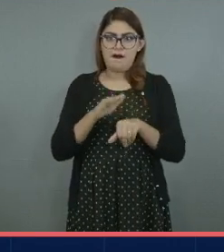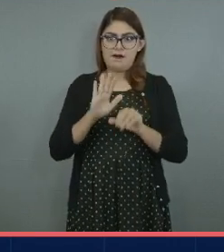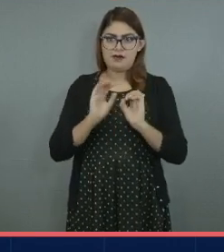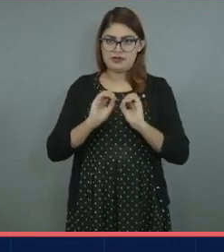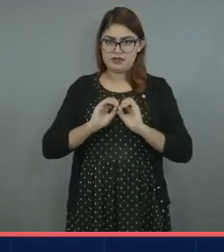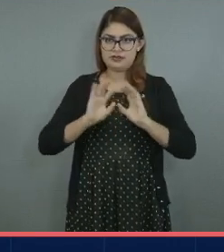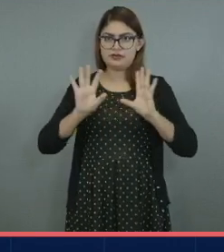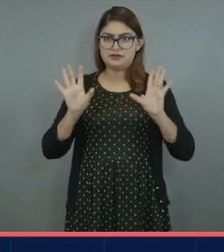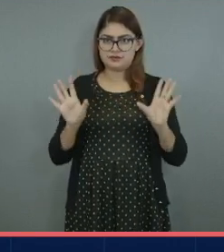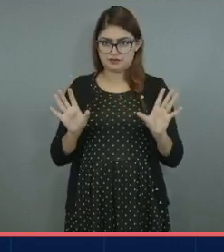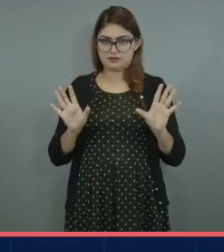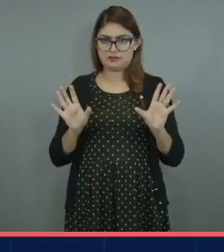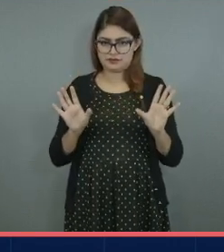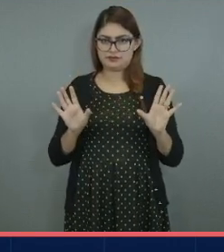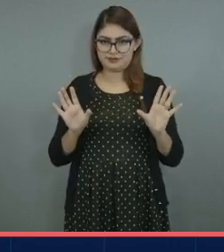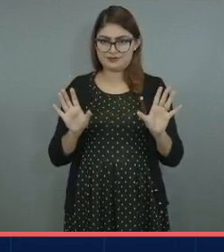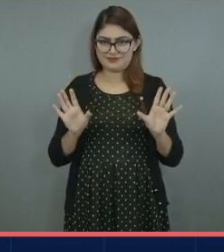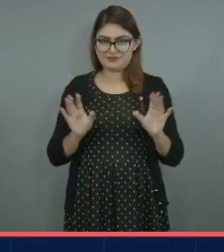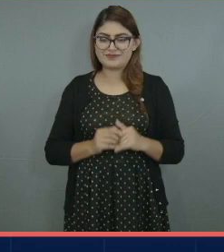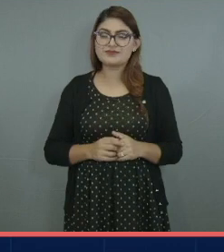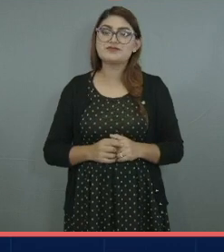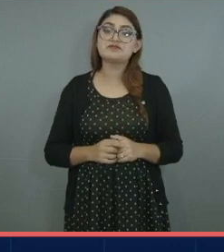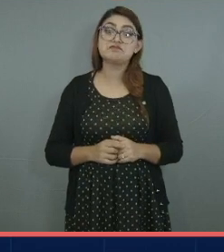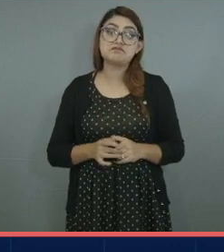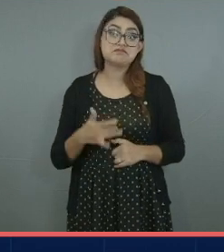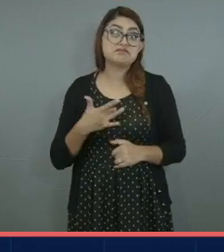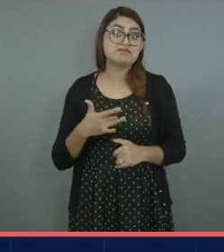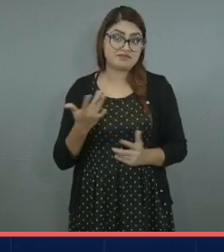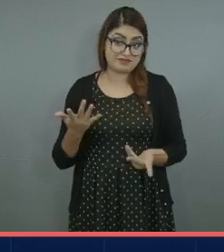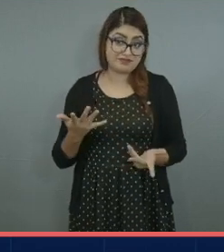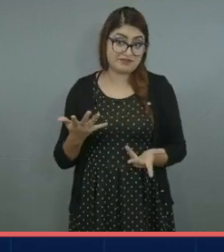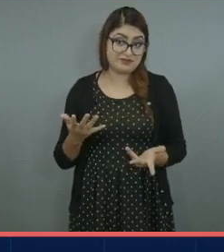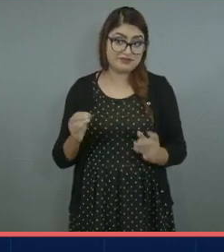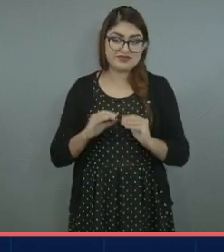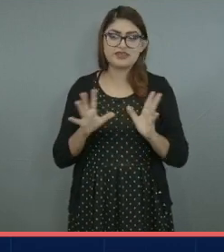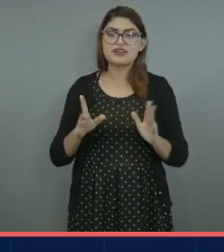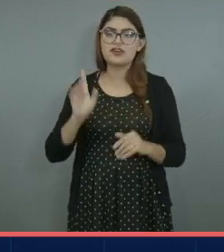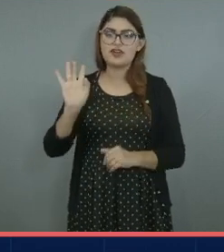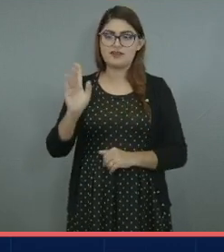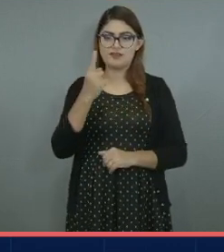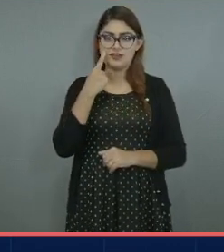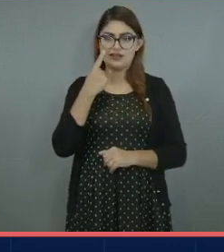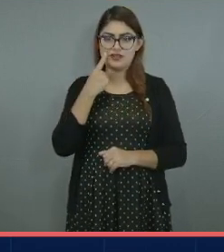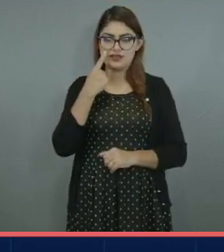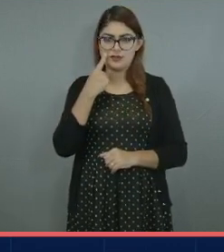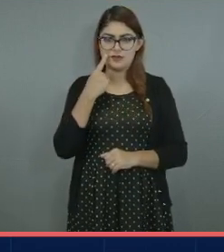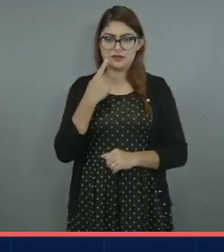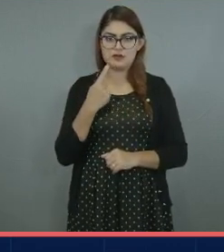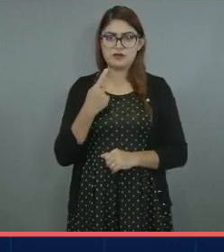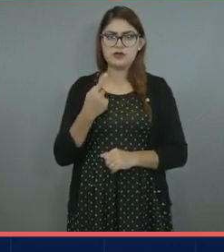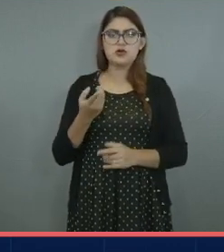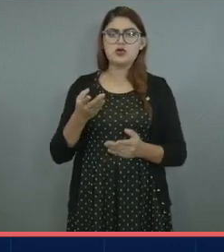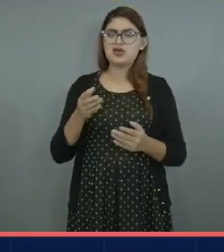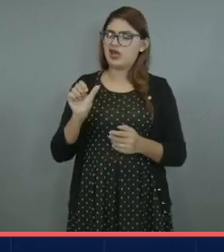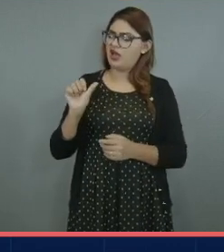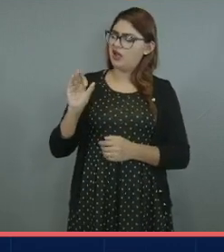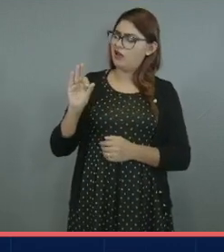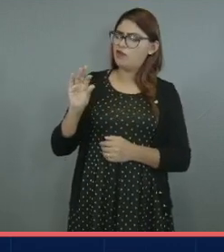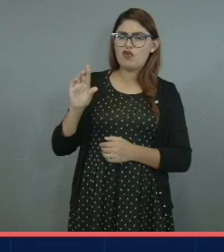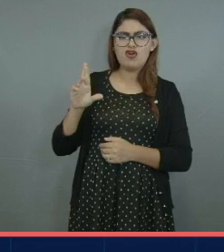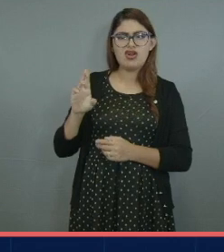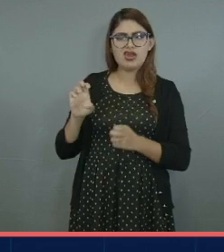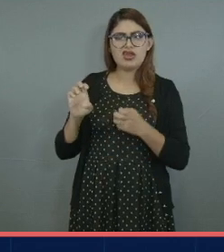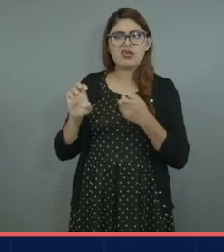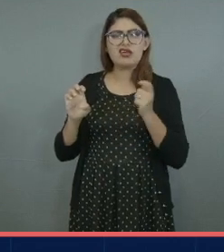ponemos más práctico? ¿Qué te parece? ¿Va? Chécate bien. ¿Cómo funciona un Afore? ¿Qué es un